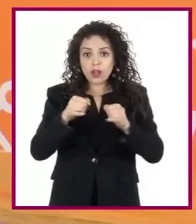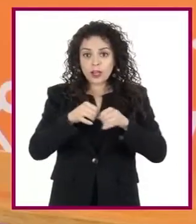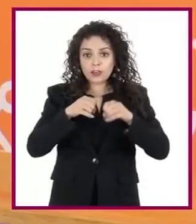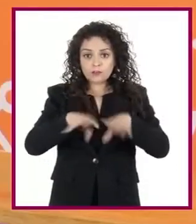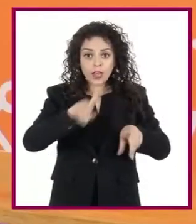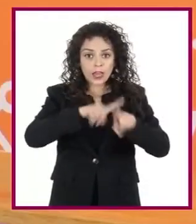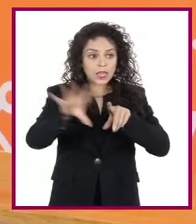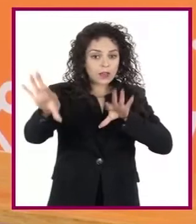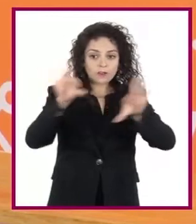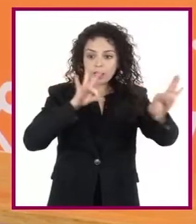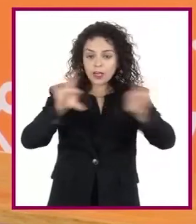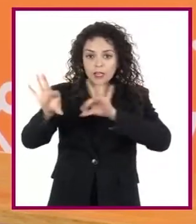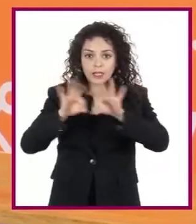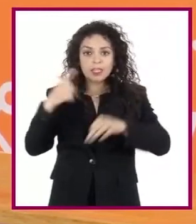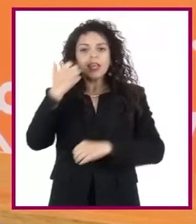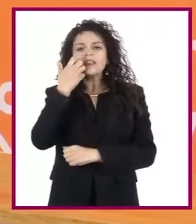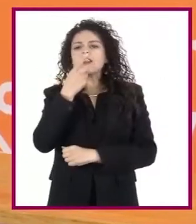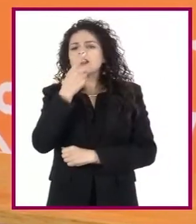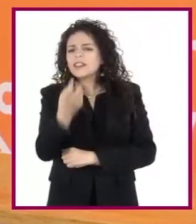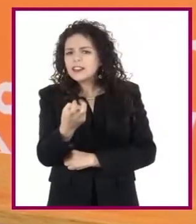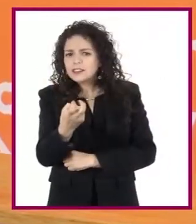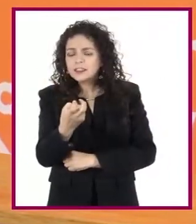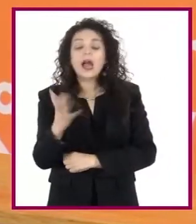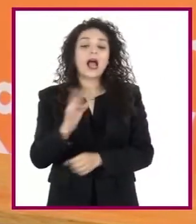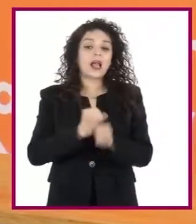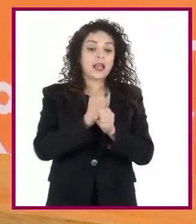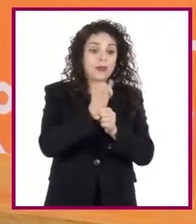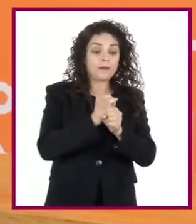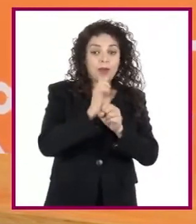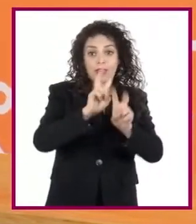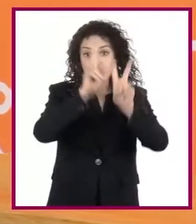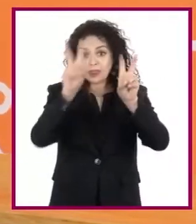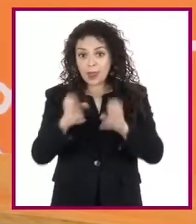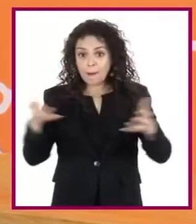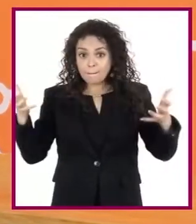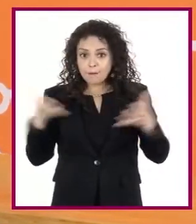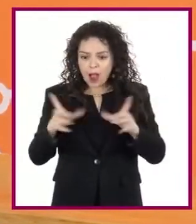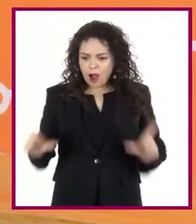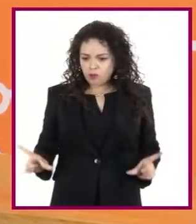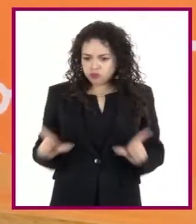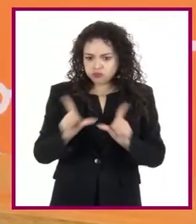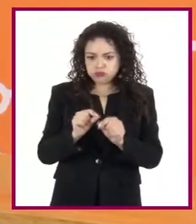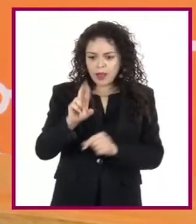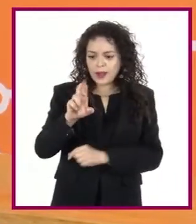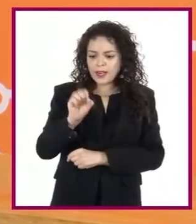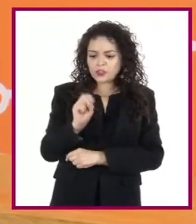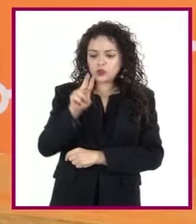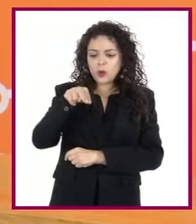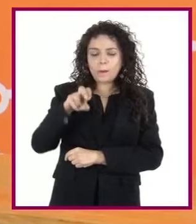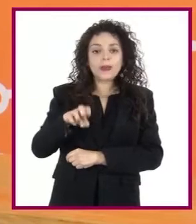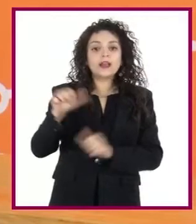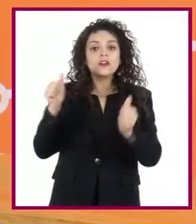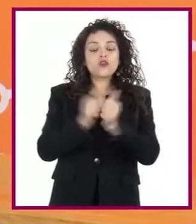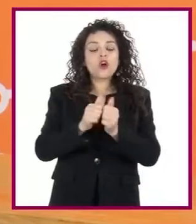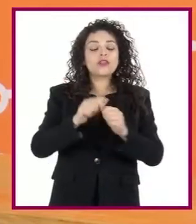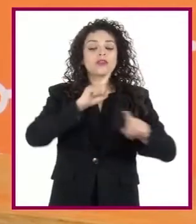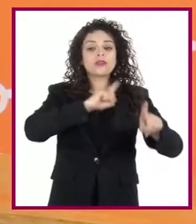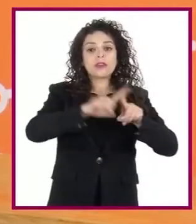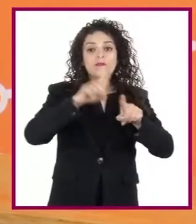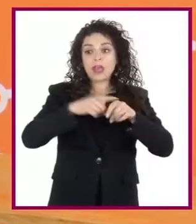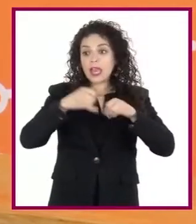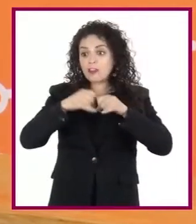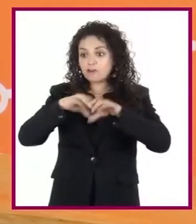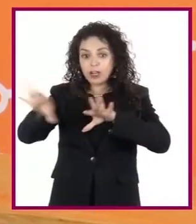fuentes. Eso significa que al investigar sobre un tema y elaborar un resumen, a partir de diferentes fuentes de información